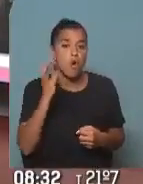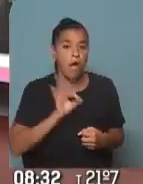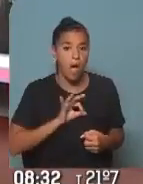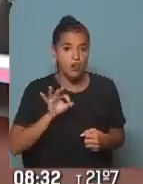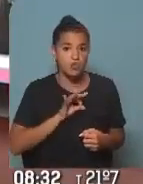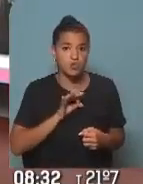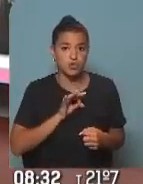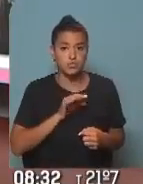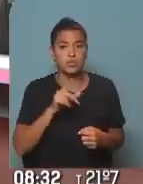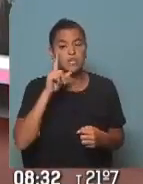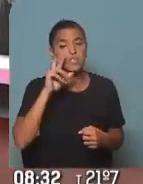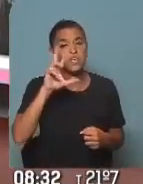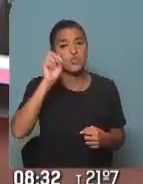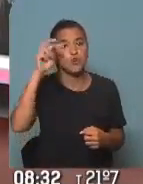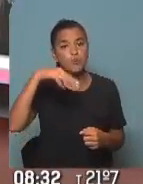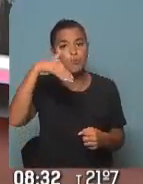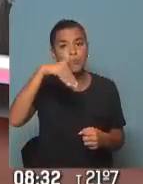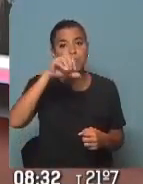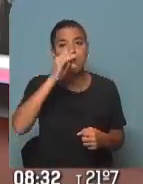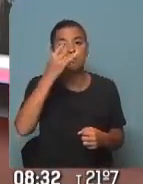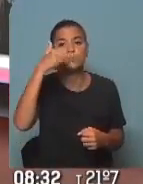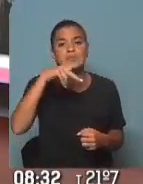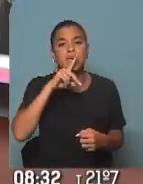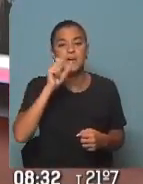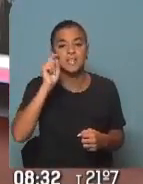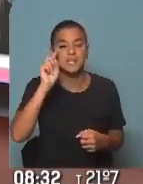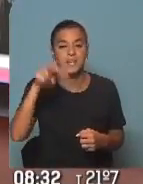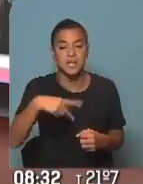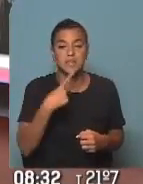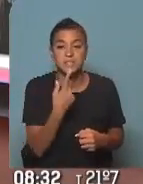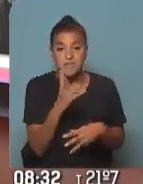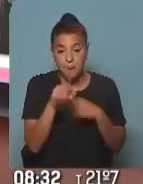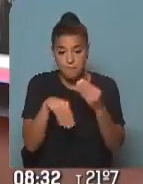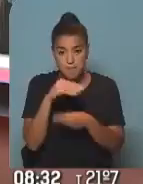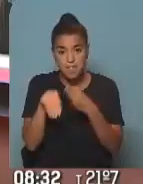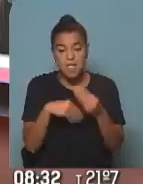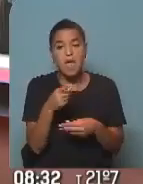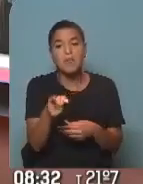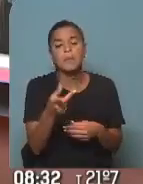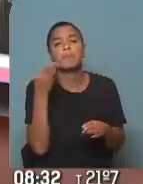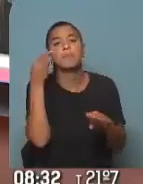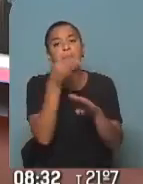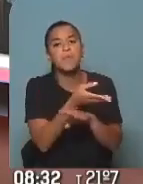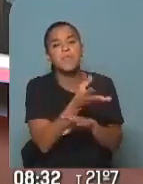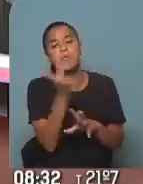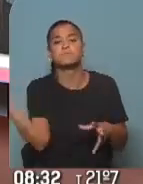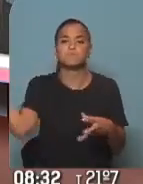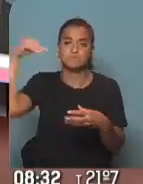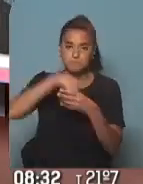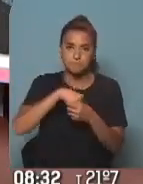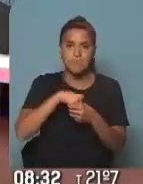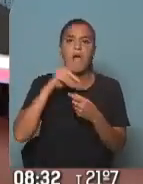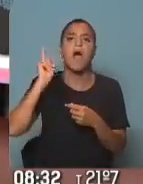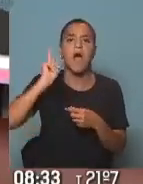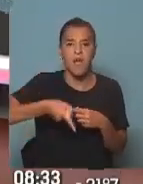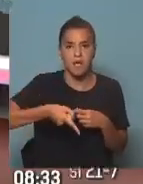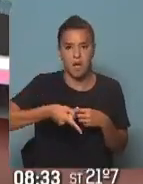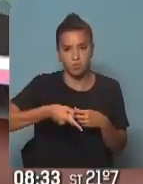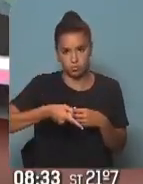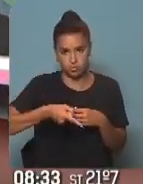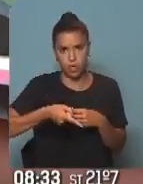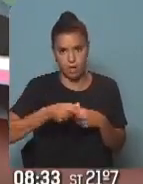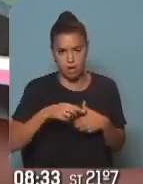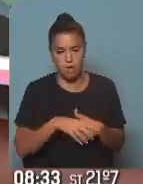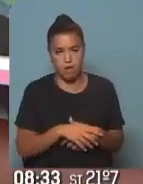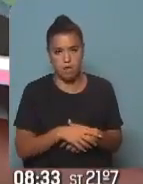de Iron Mountain. Los familiares de las víctimas piden ser reincorporados como querellantes en la